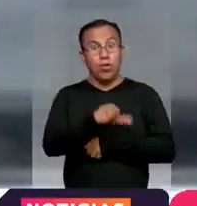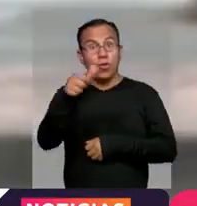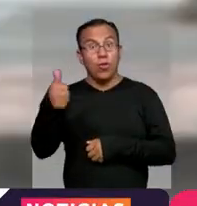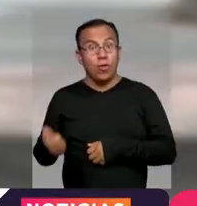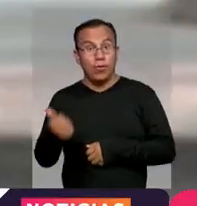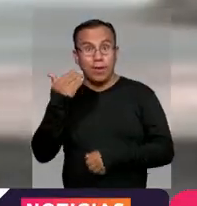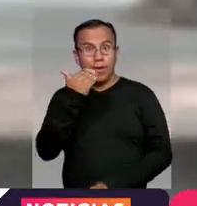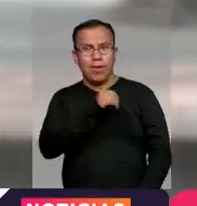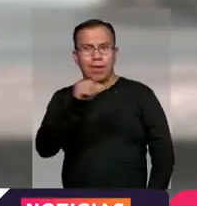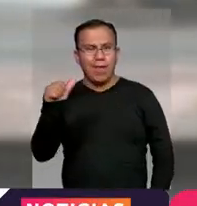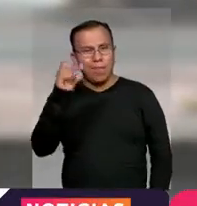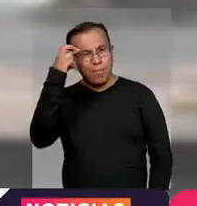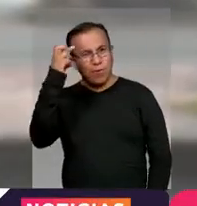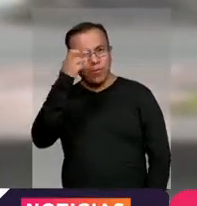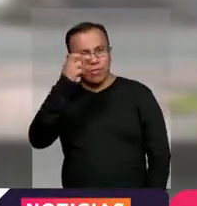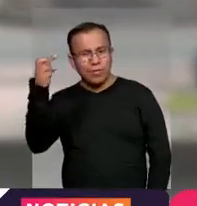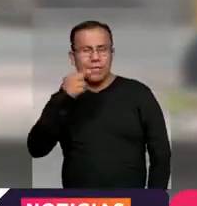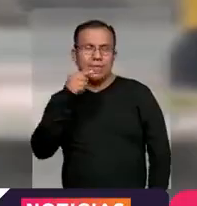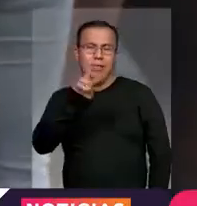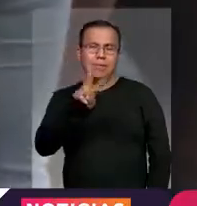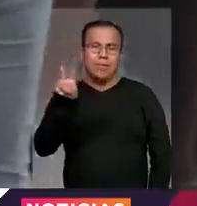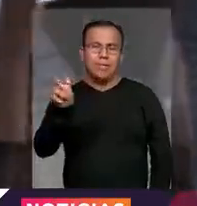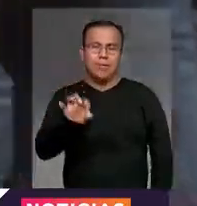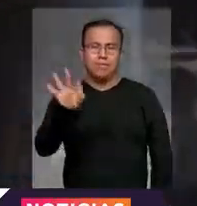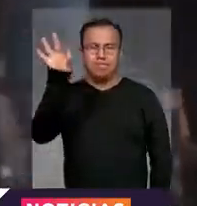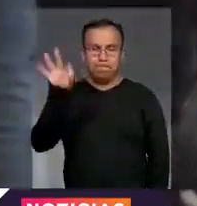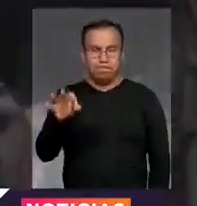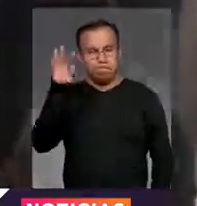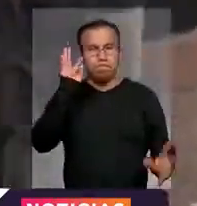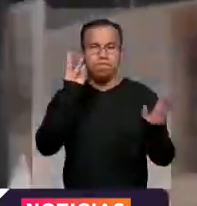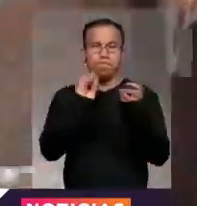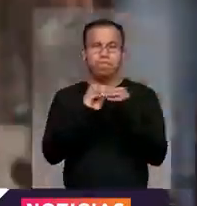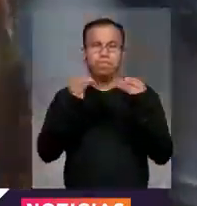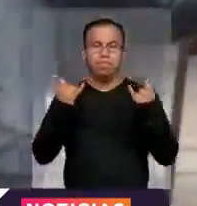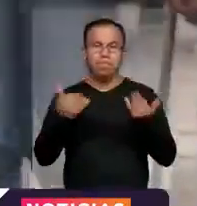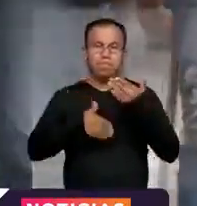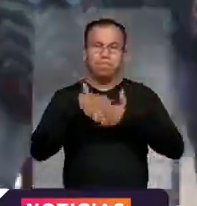por parte de las mujeres profesionales, el 27% está de acuerdo con la iniciativa.